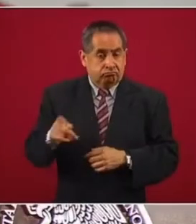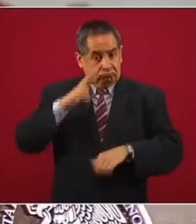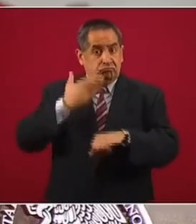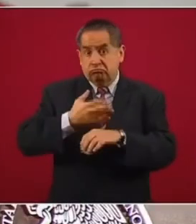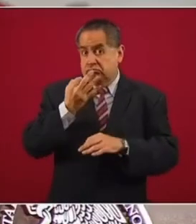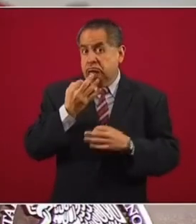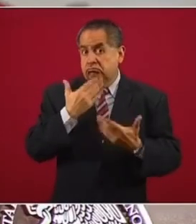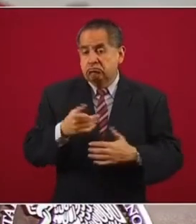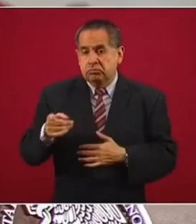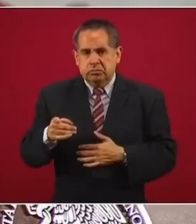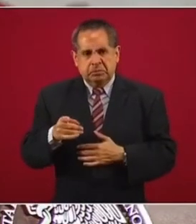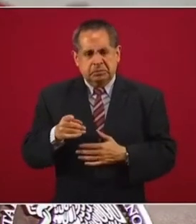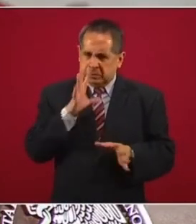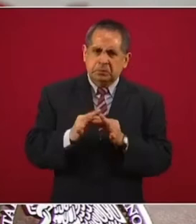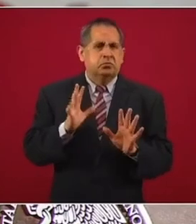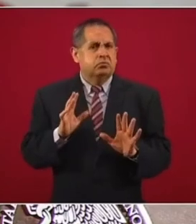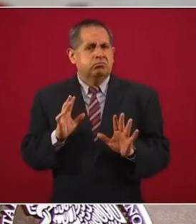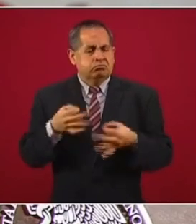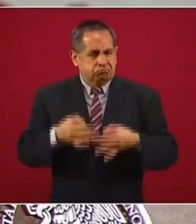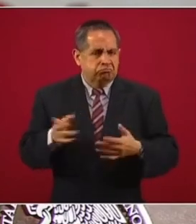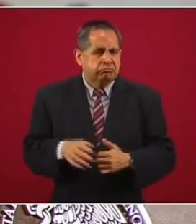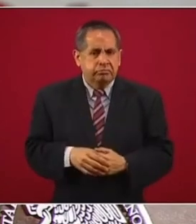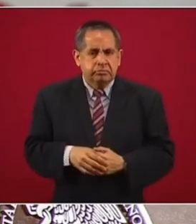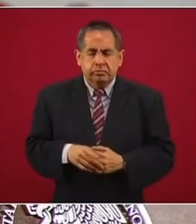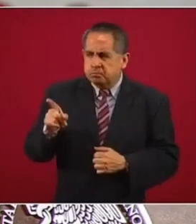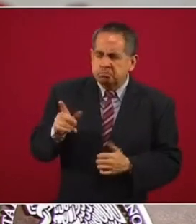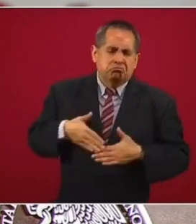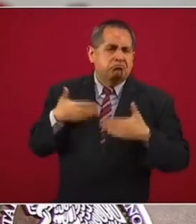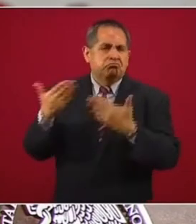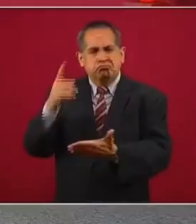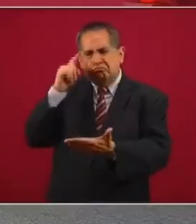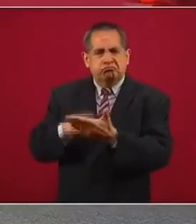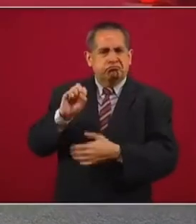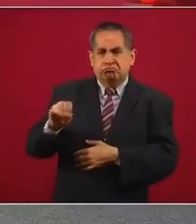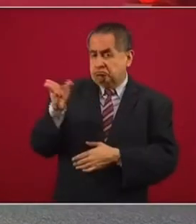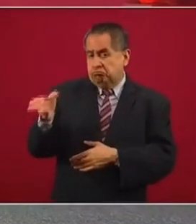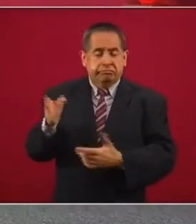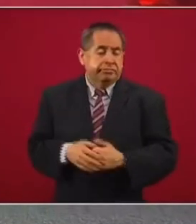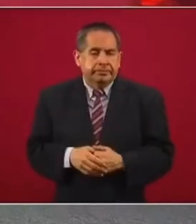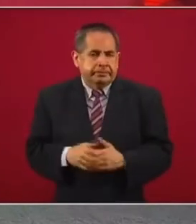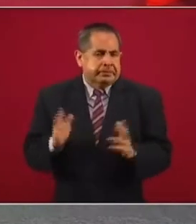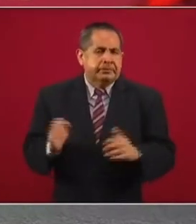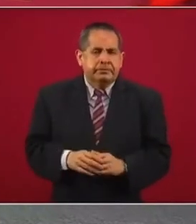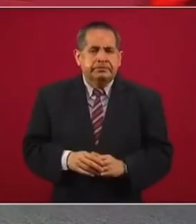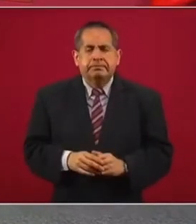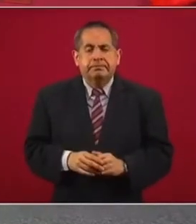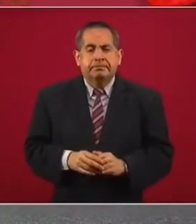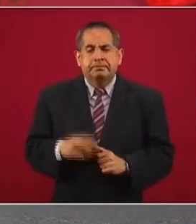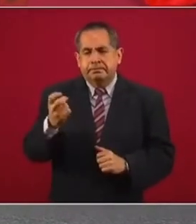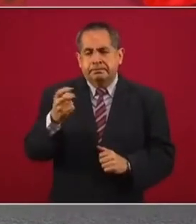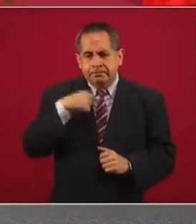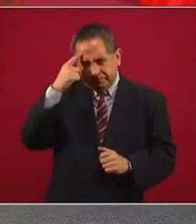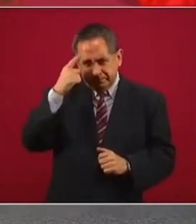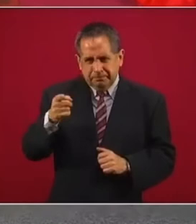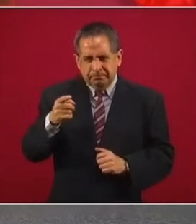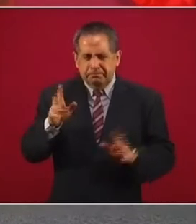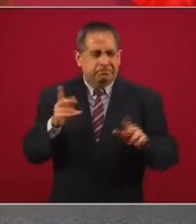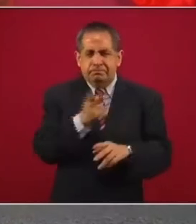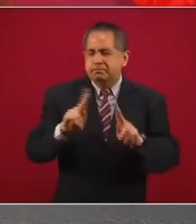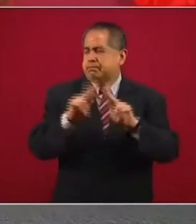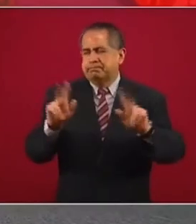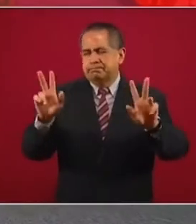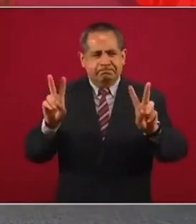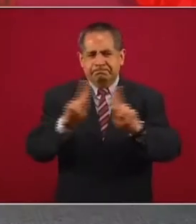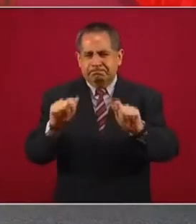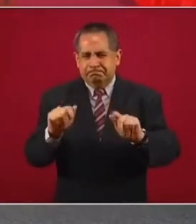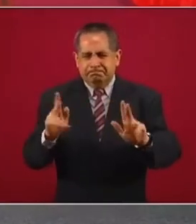serio, responsable, creíble. Entonces, ahí sí que es amor y paz. O